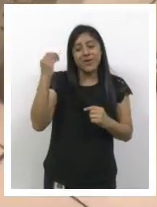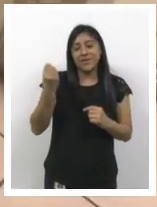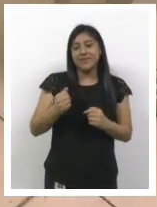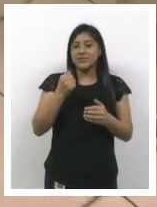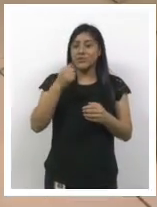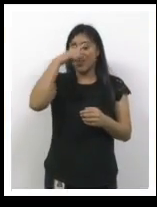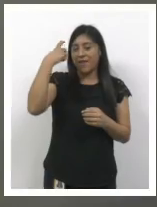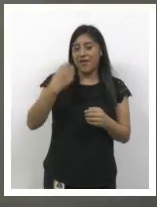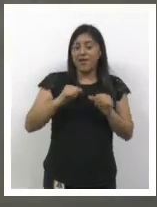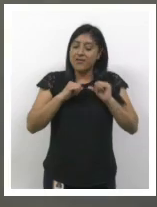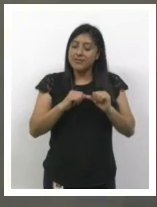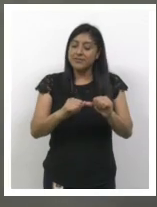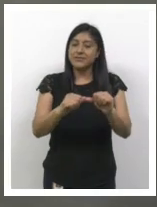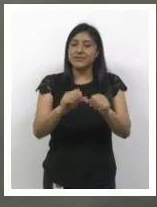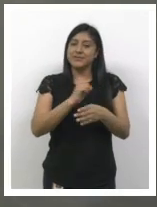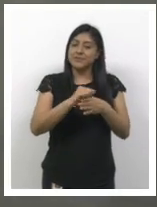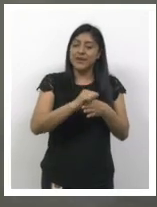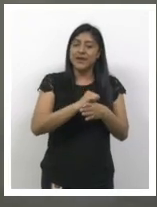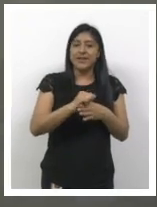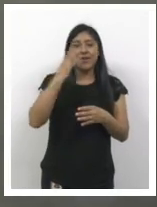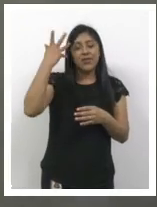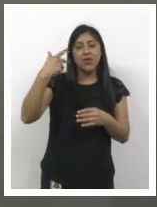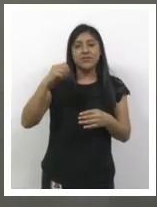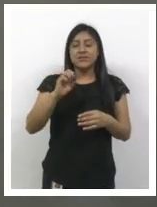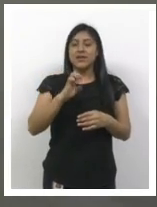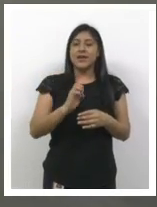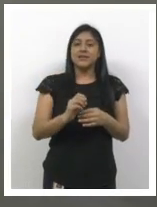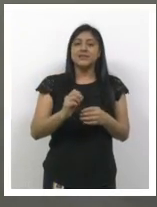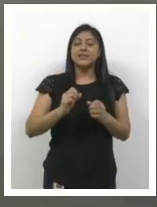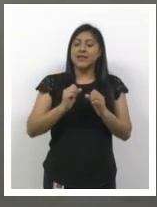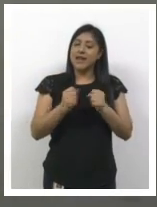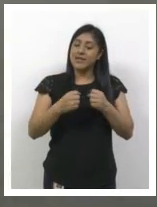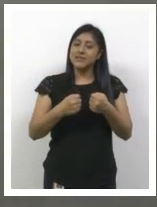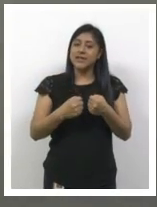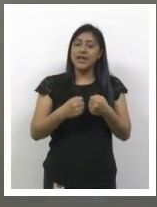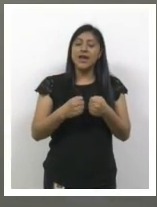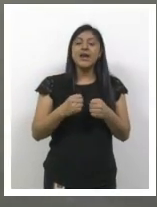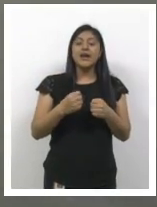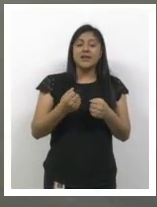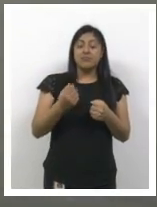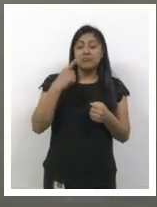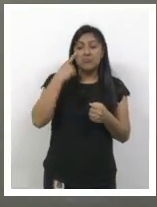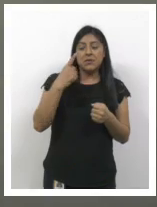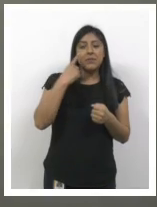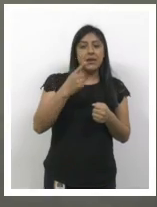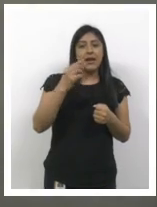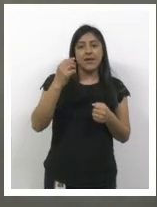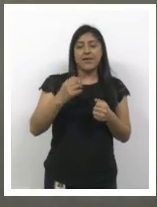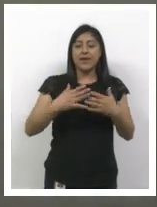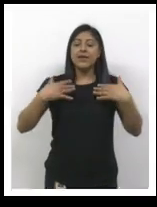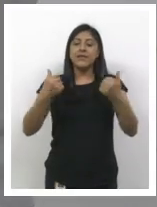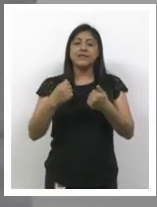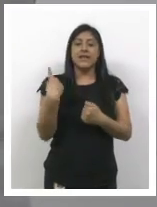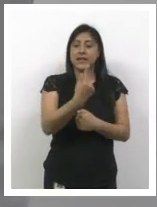realizar siempre su trabajo con una sonrisa, porque su dedicación y constancia son notorias y porque su quehacer influye